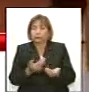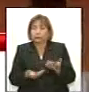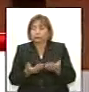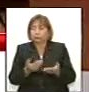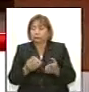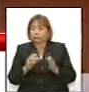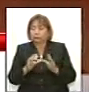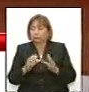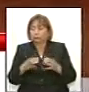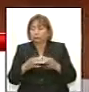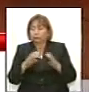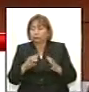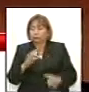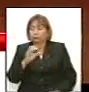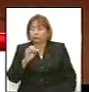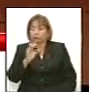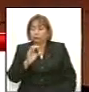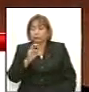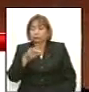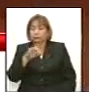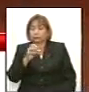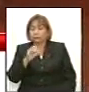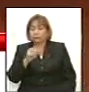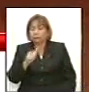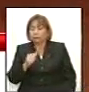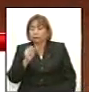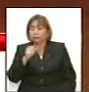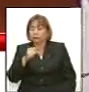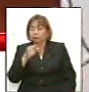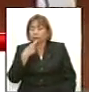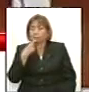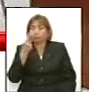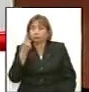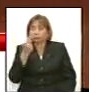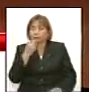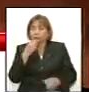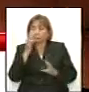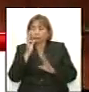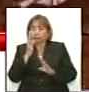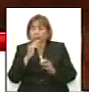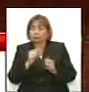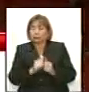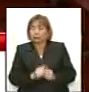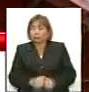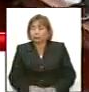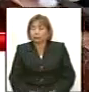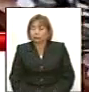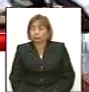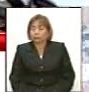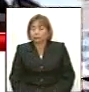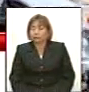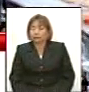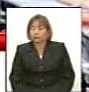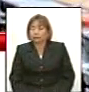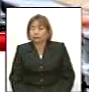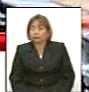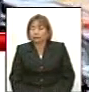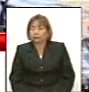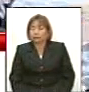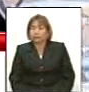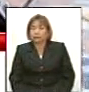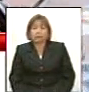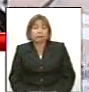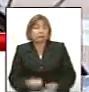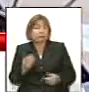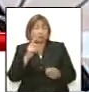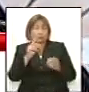congresista Ochoa. Tiene la intervención. Sí, presidente, solo una interrupción en aras a hacer una eventual corrección.